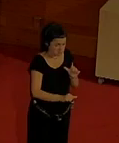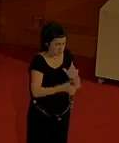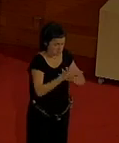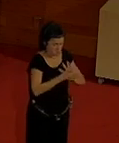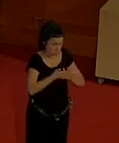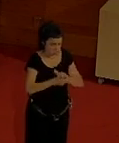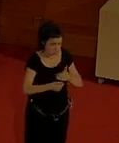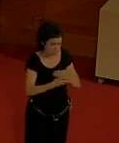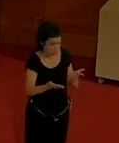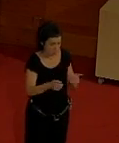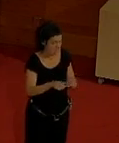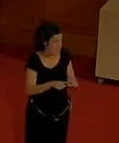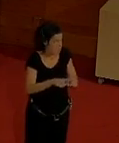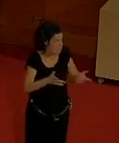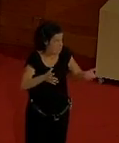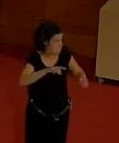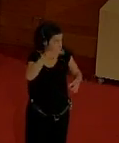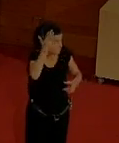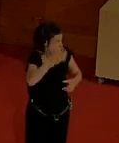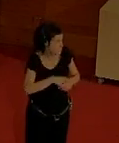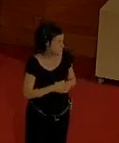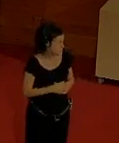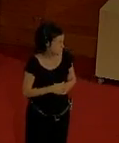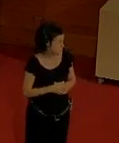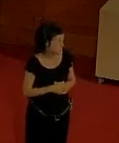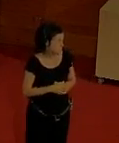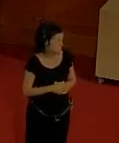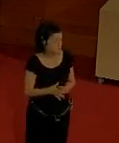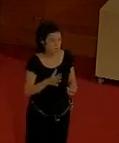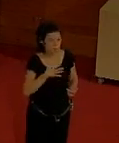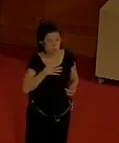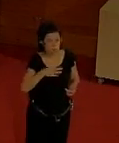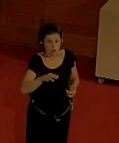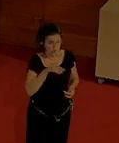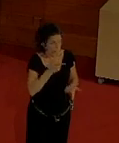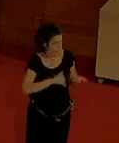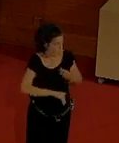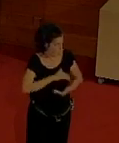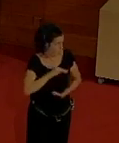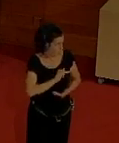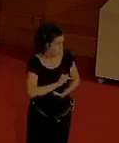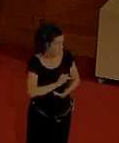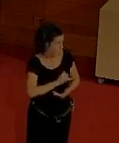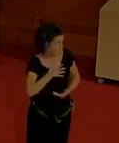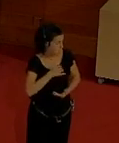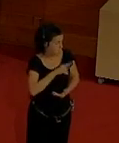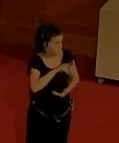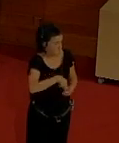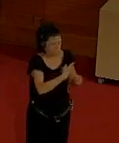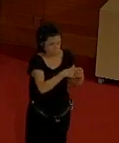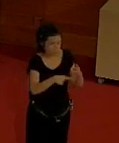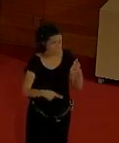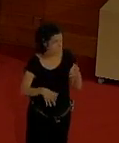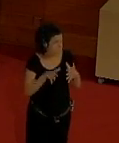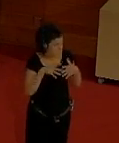carta a los Reyes Magos o sea como poder puede ser muchas cosas por la potencialidad que tiene pero entiendo que hoy no tiene capacidad